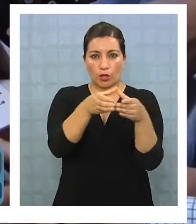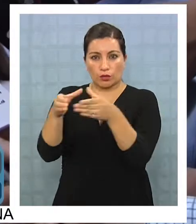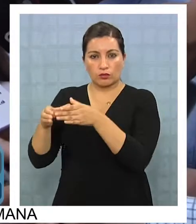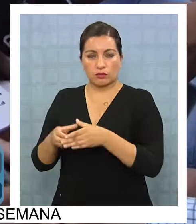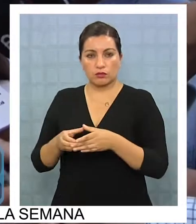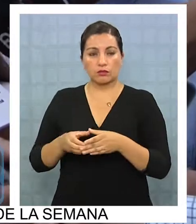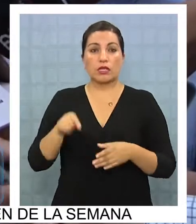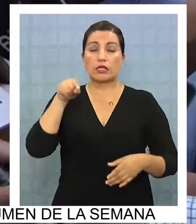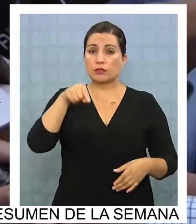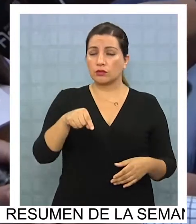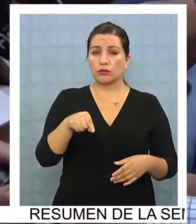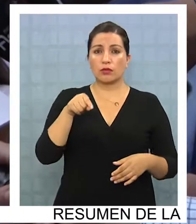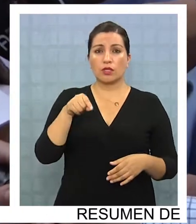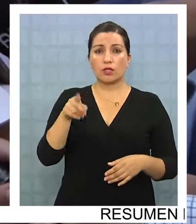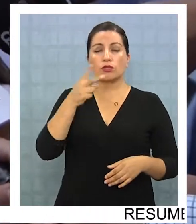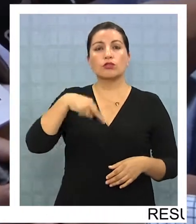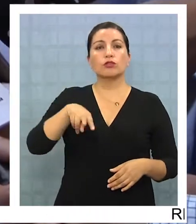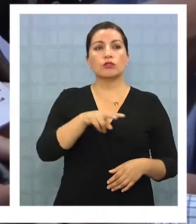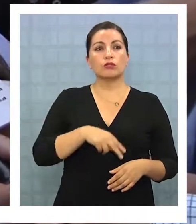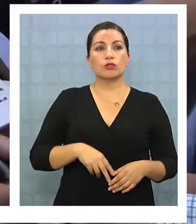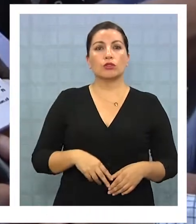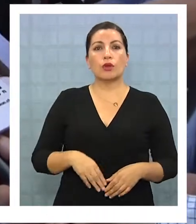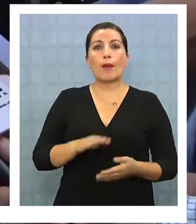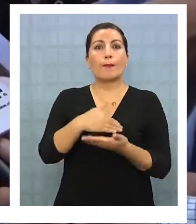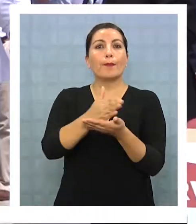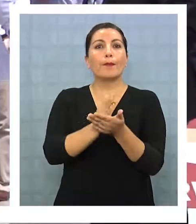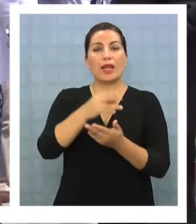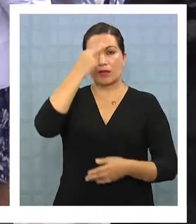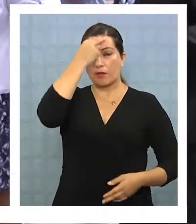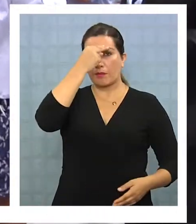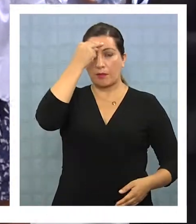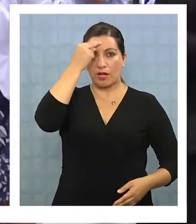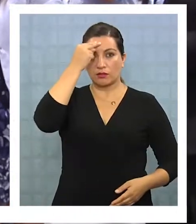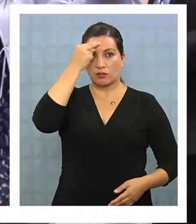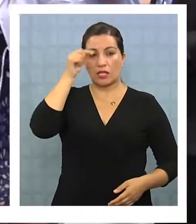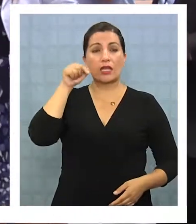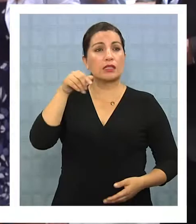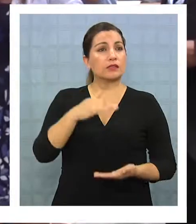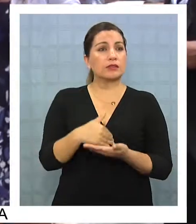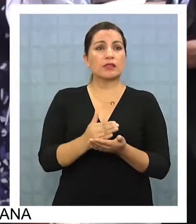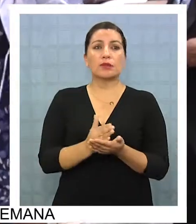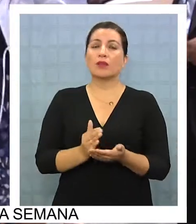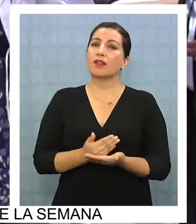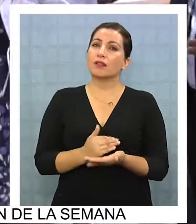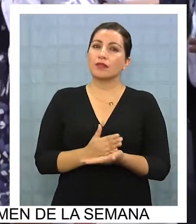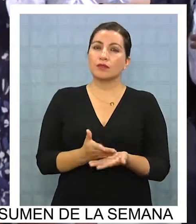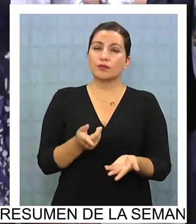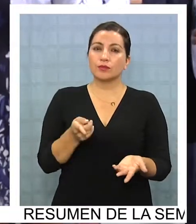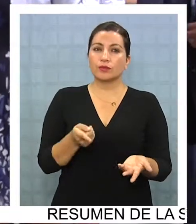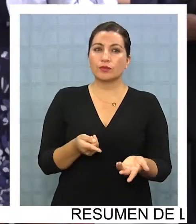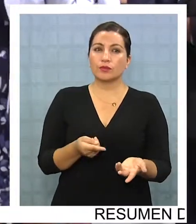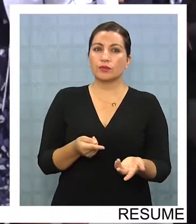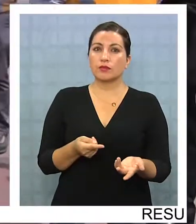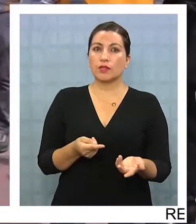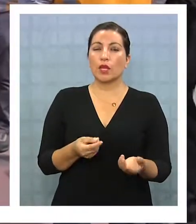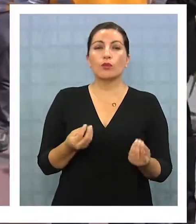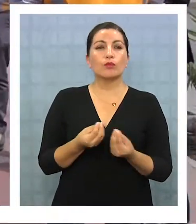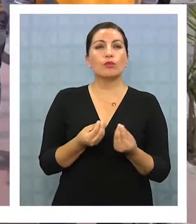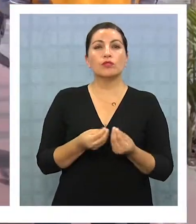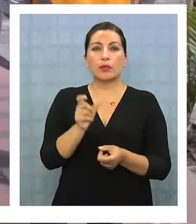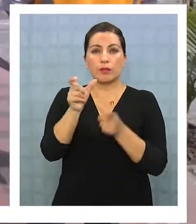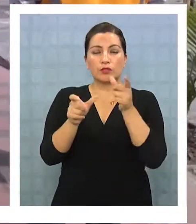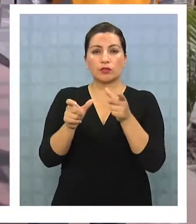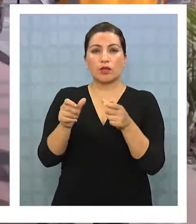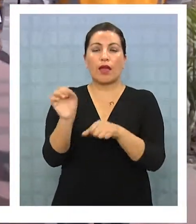se enmarca dentro de lo que hemos llamado el plan marzo. Este plan considera desde el punto de vista del flujo vial